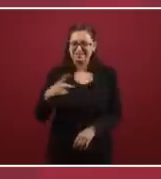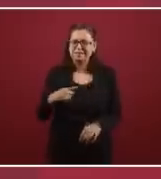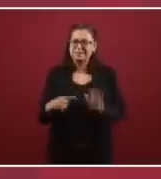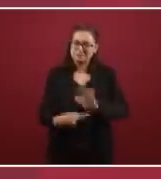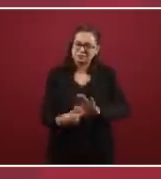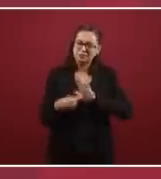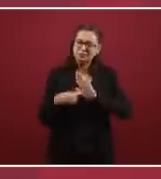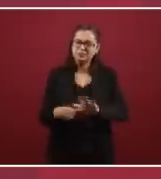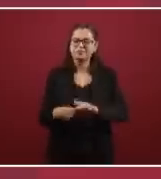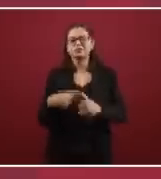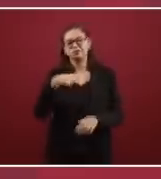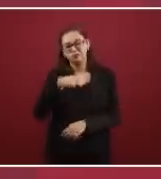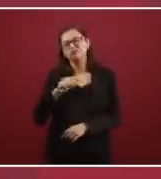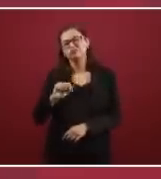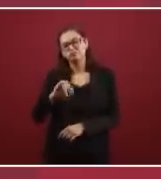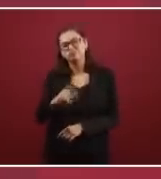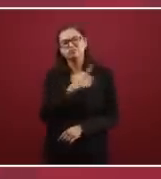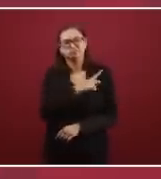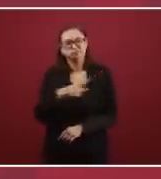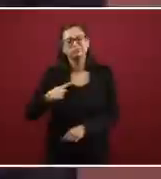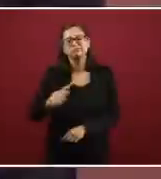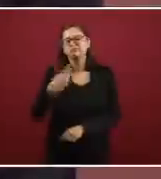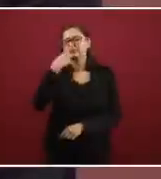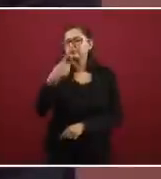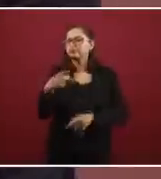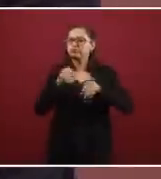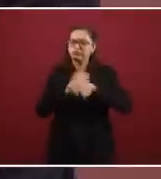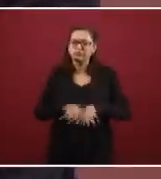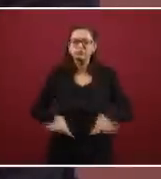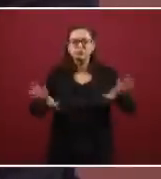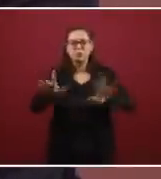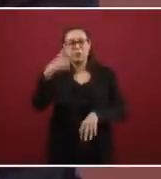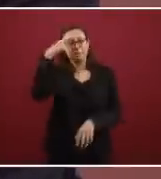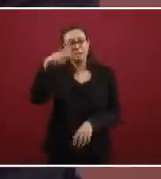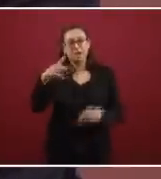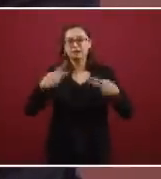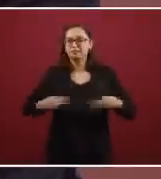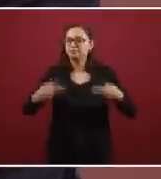decirlo para que los ciudadanos